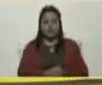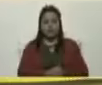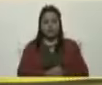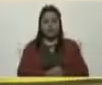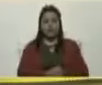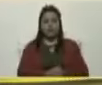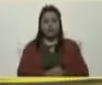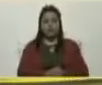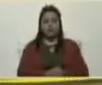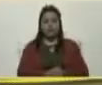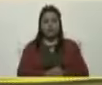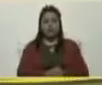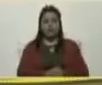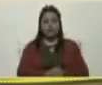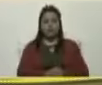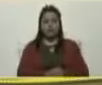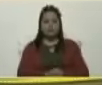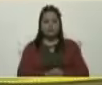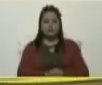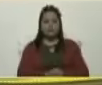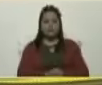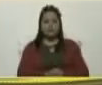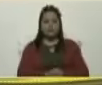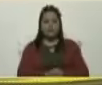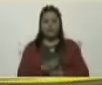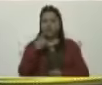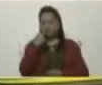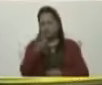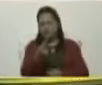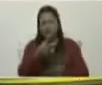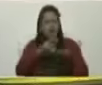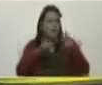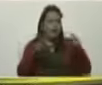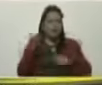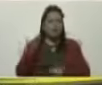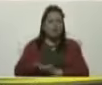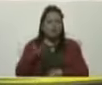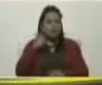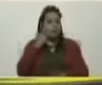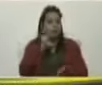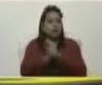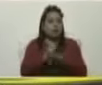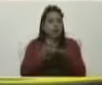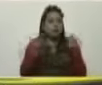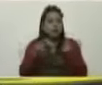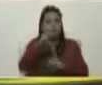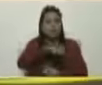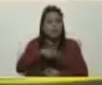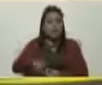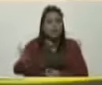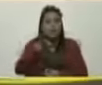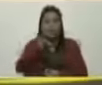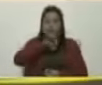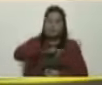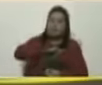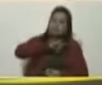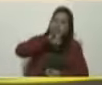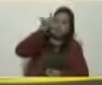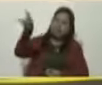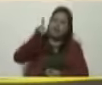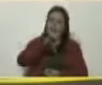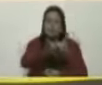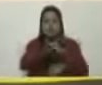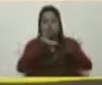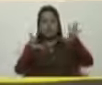le puedo decir que la paz es importante. Mira, muchos venezolanos se nos han ido y trabajan 18 horas